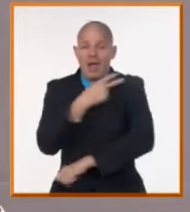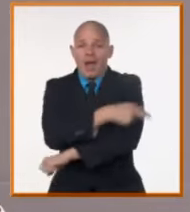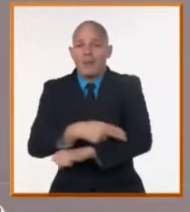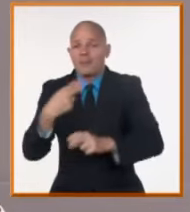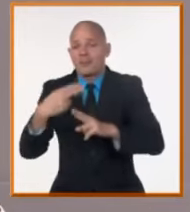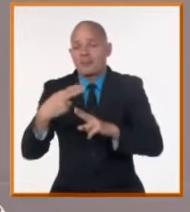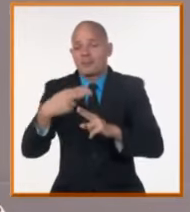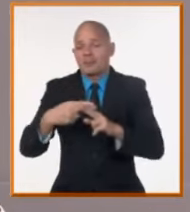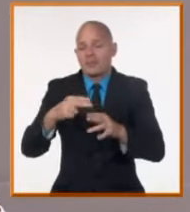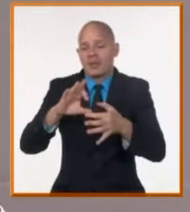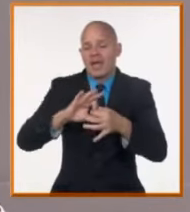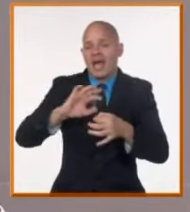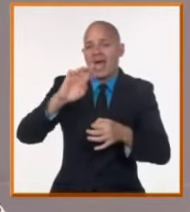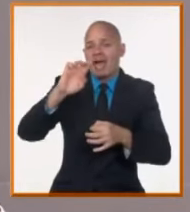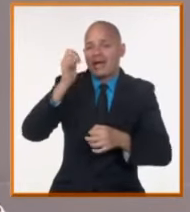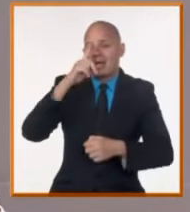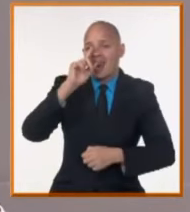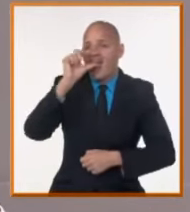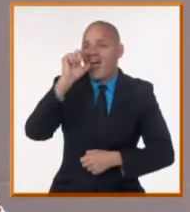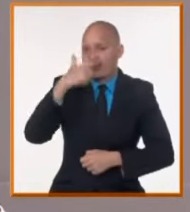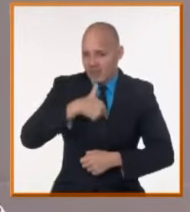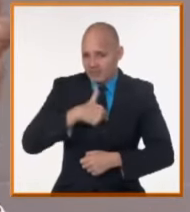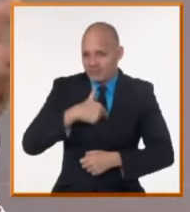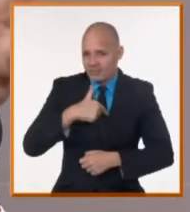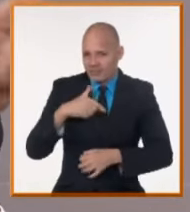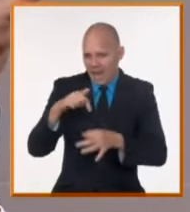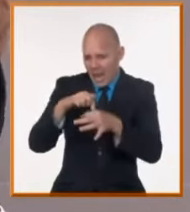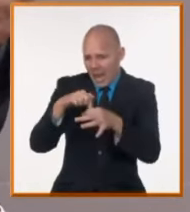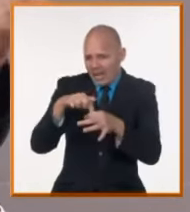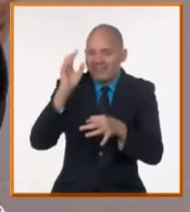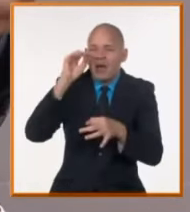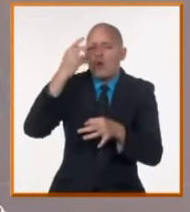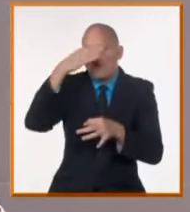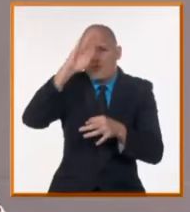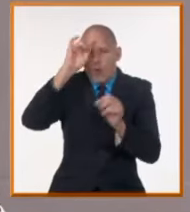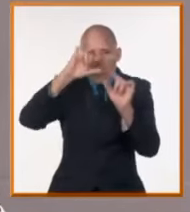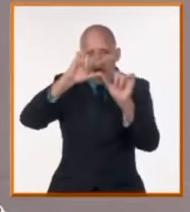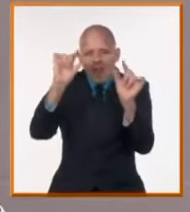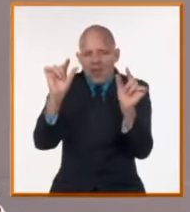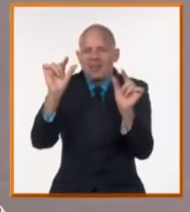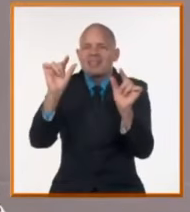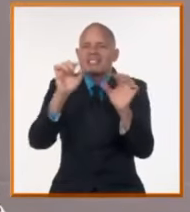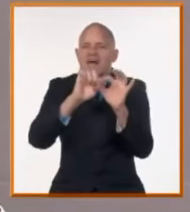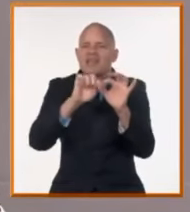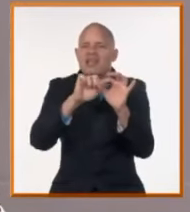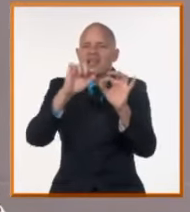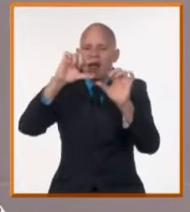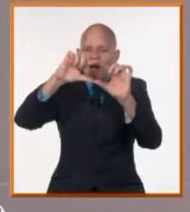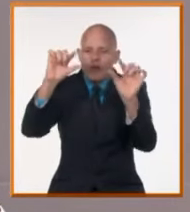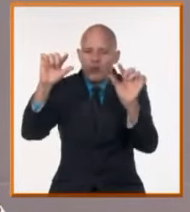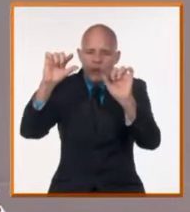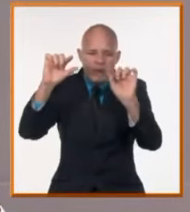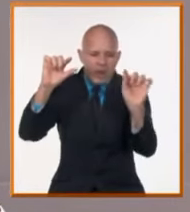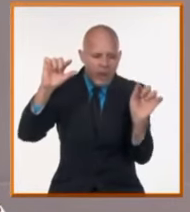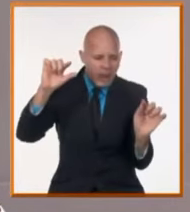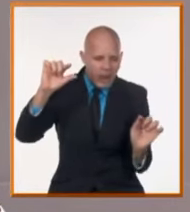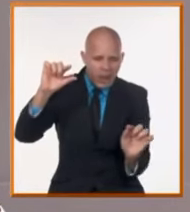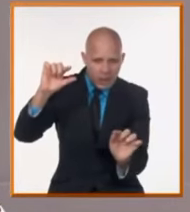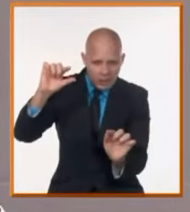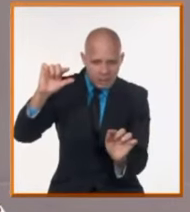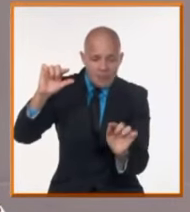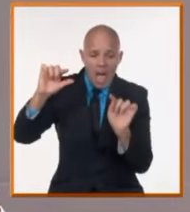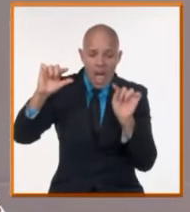conmemoraron los 40 años el pasado 25 de octubre con el pretexto de que estaban los cubanos ahí con